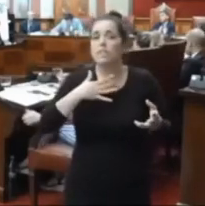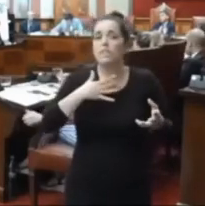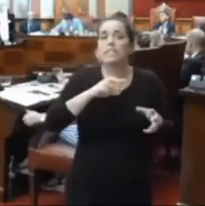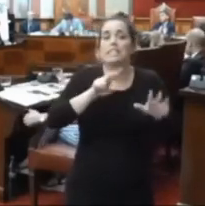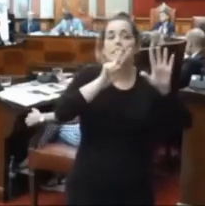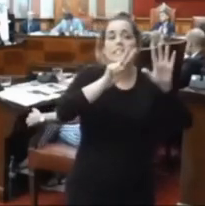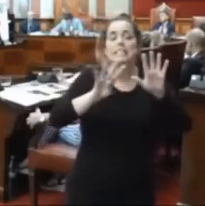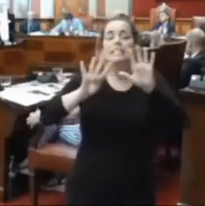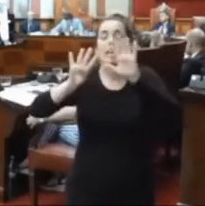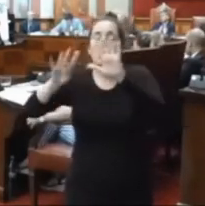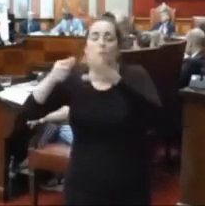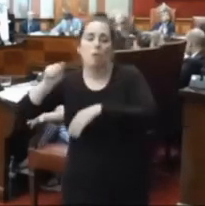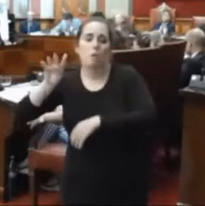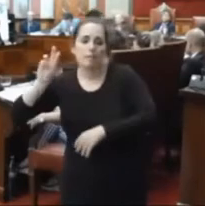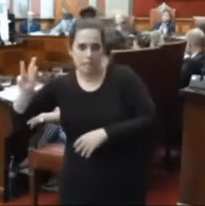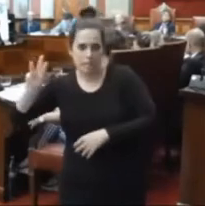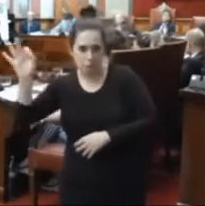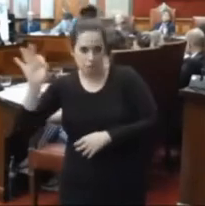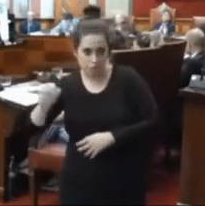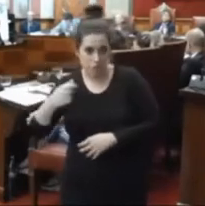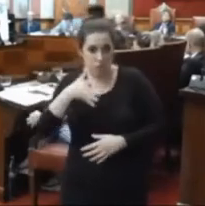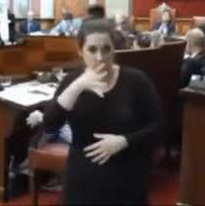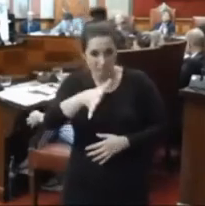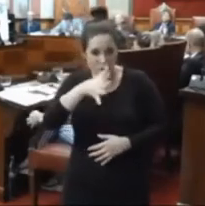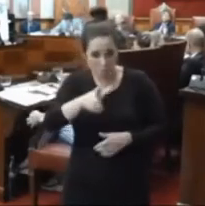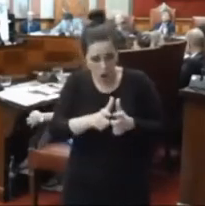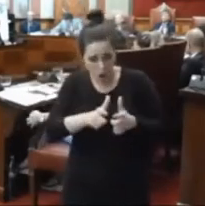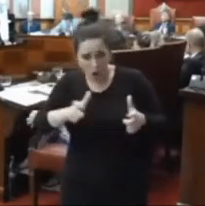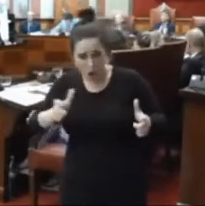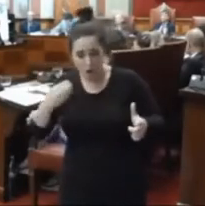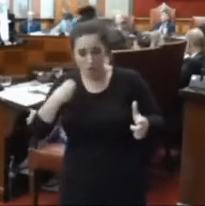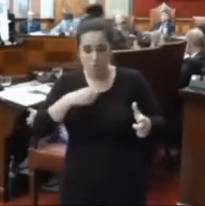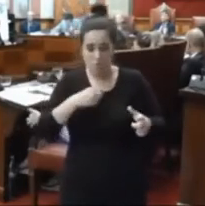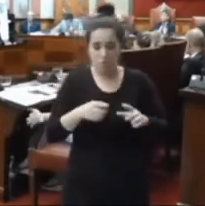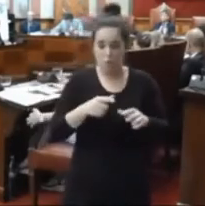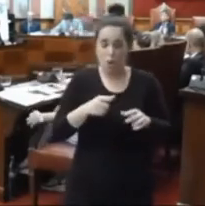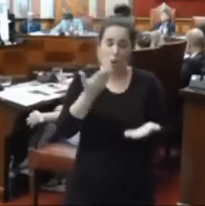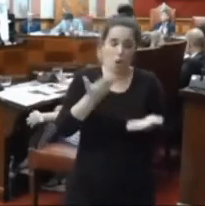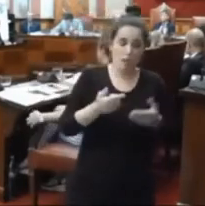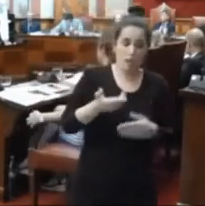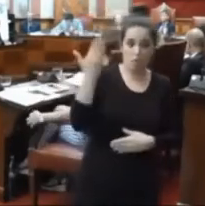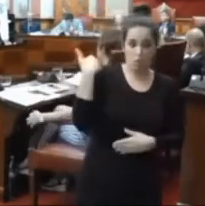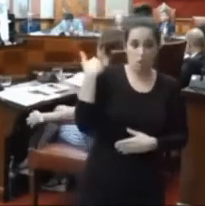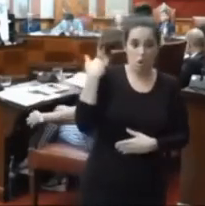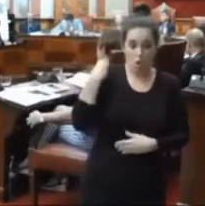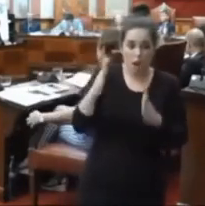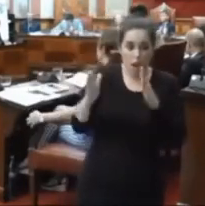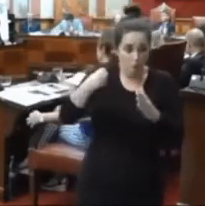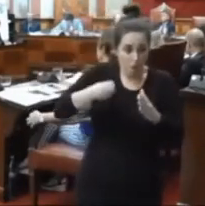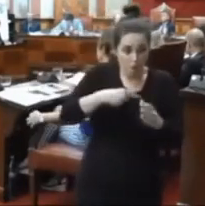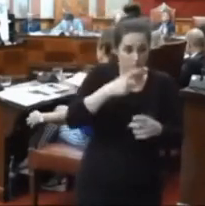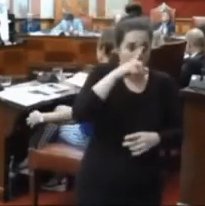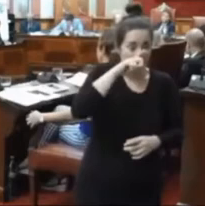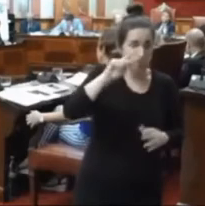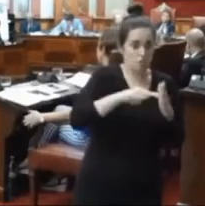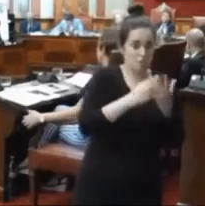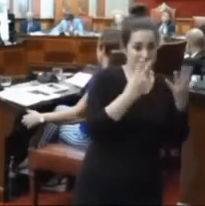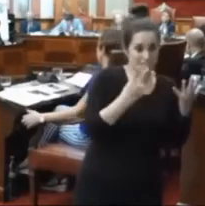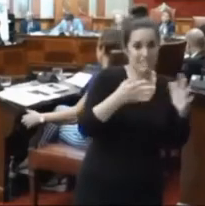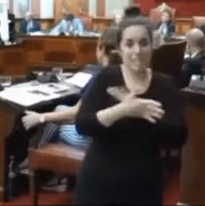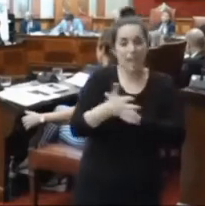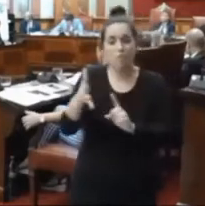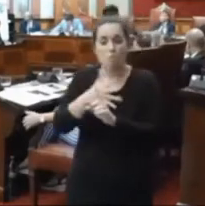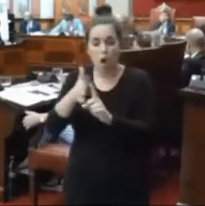79,3% de las denuncias con respecto al mismo semestre del 2017. De agresiones sexuales con penetración hubo